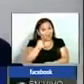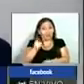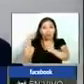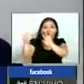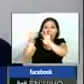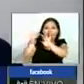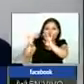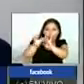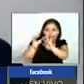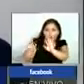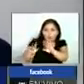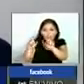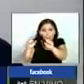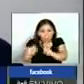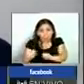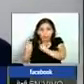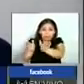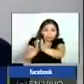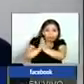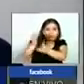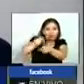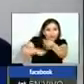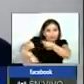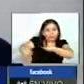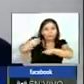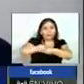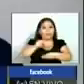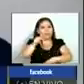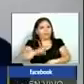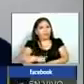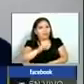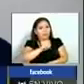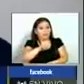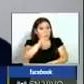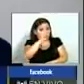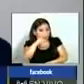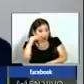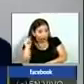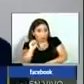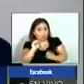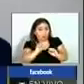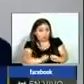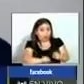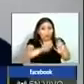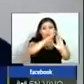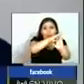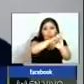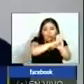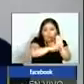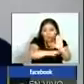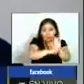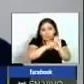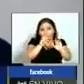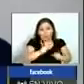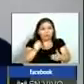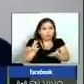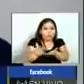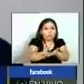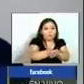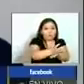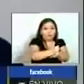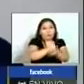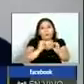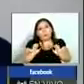emitido Papeles en el extranjero Han hecho dentro del país Inclusive Medidas Para poder tener Un mayor recaudo tributario